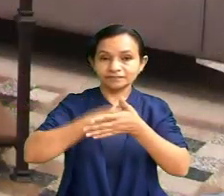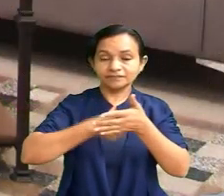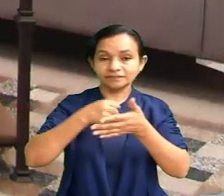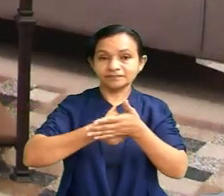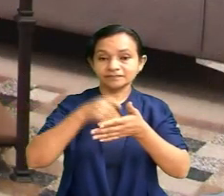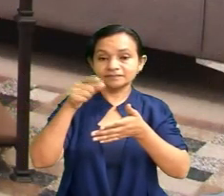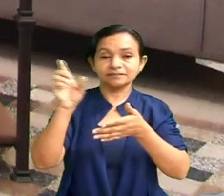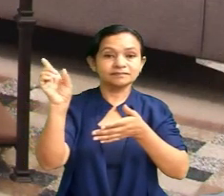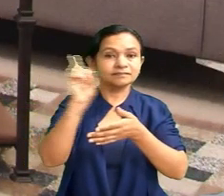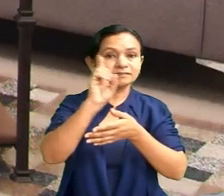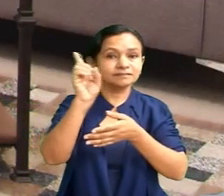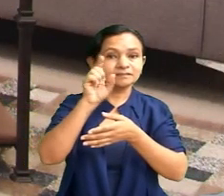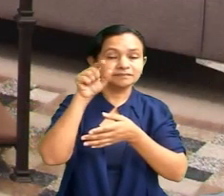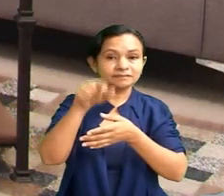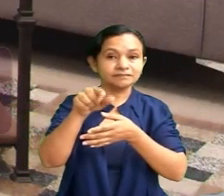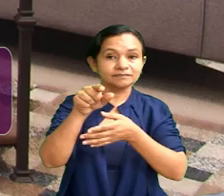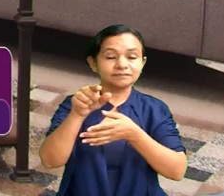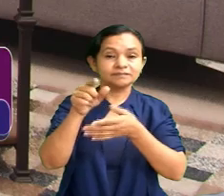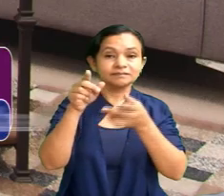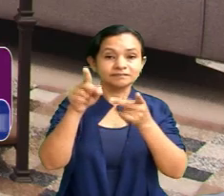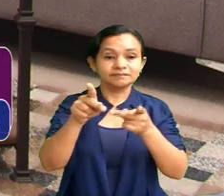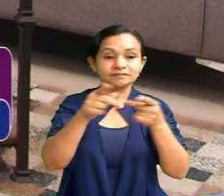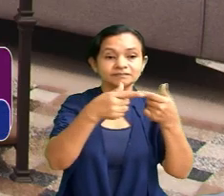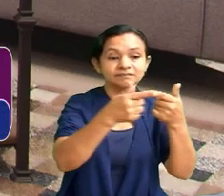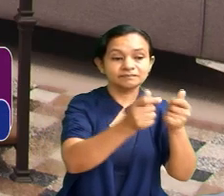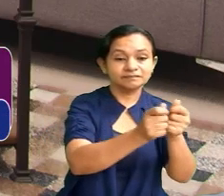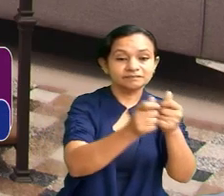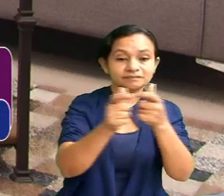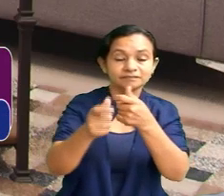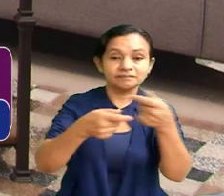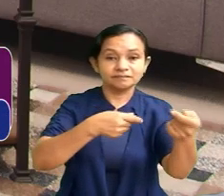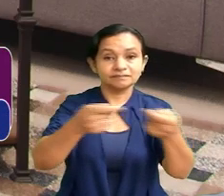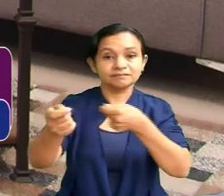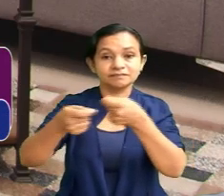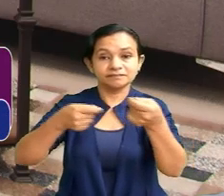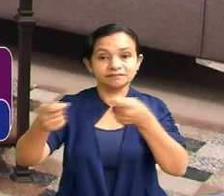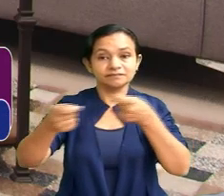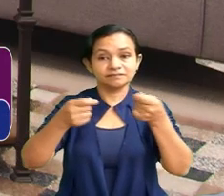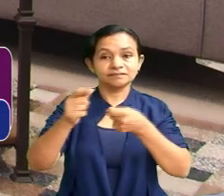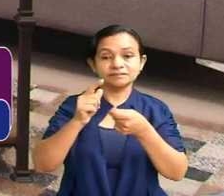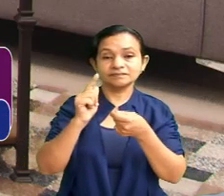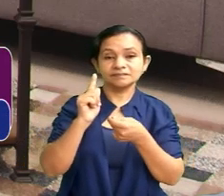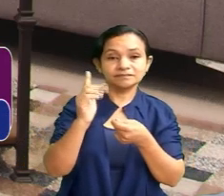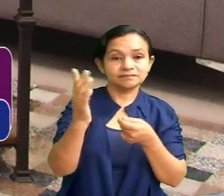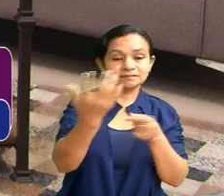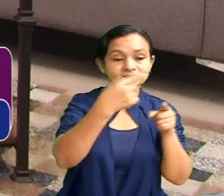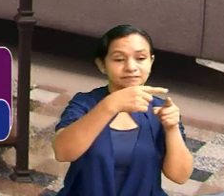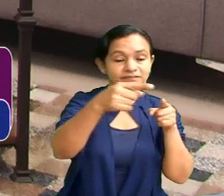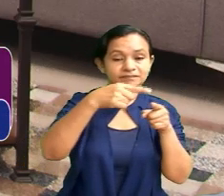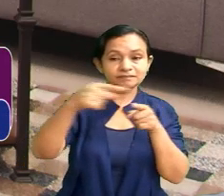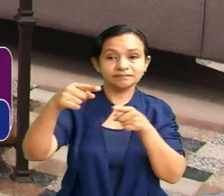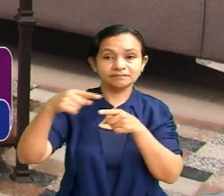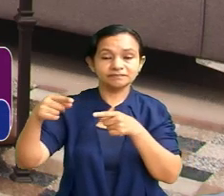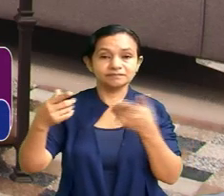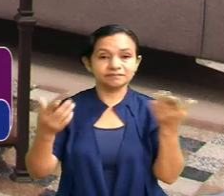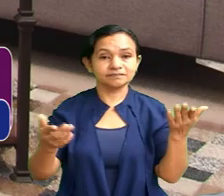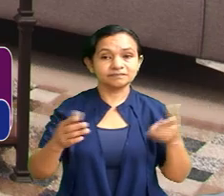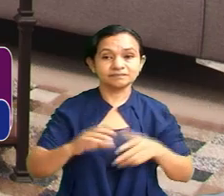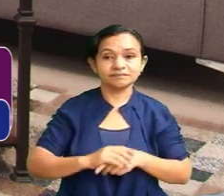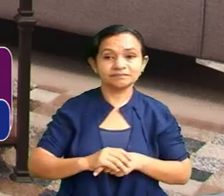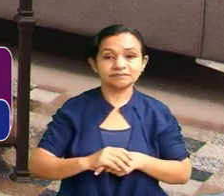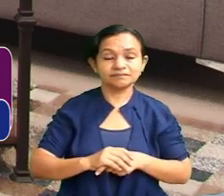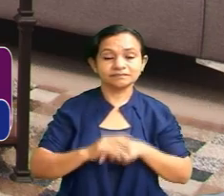el sentido que tenemos bastantes pequeños negocios bastantes emprendimientos así en todo el municipio regado por todos lados entonces el